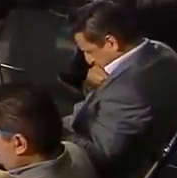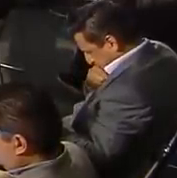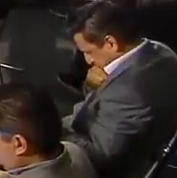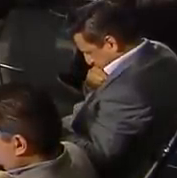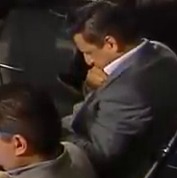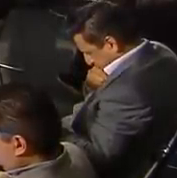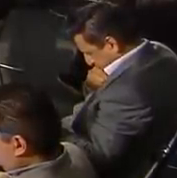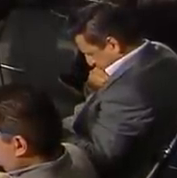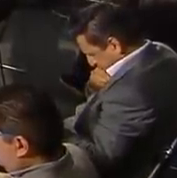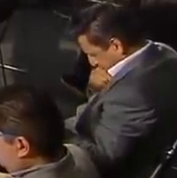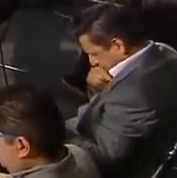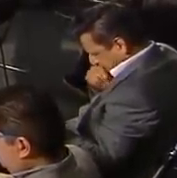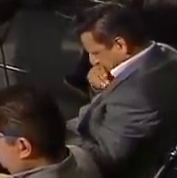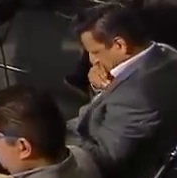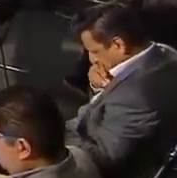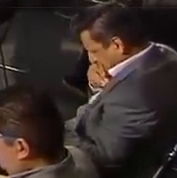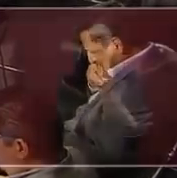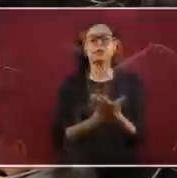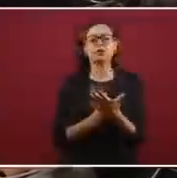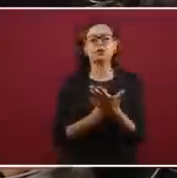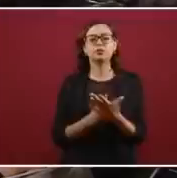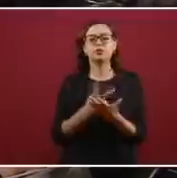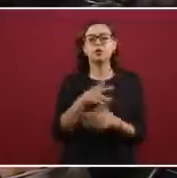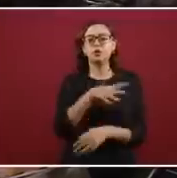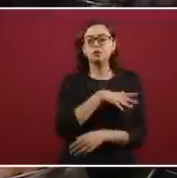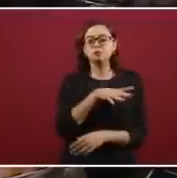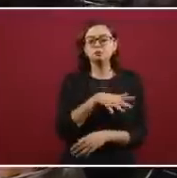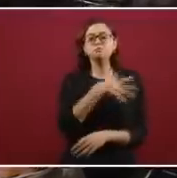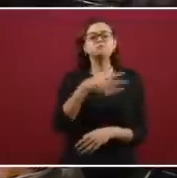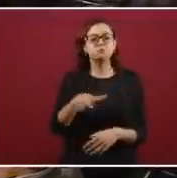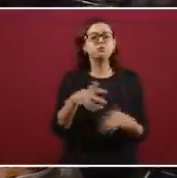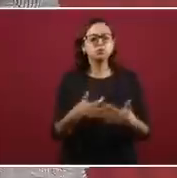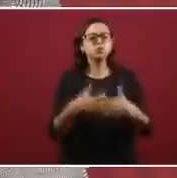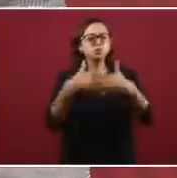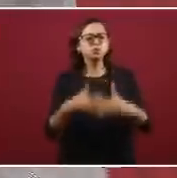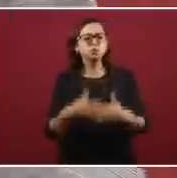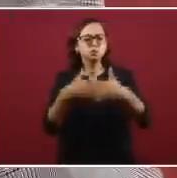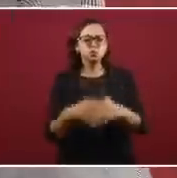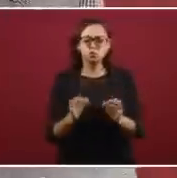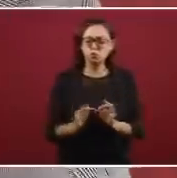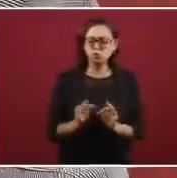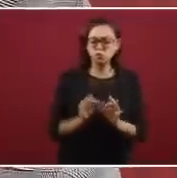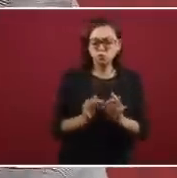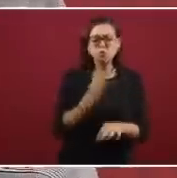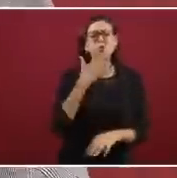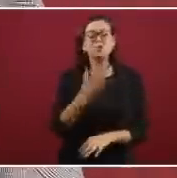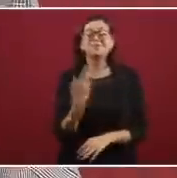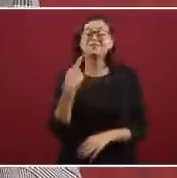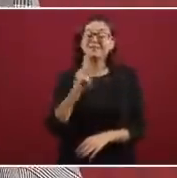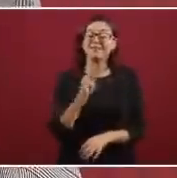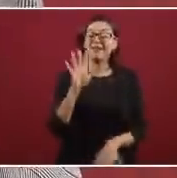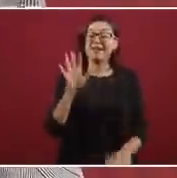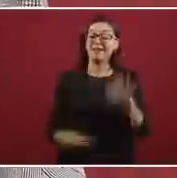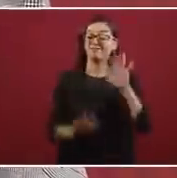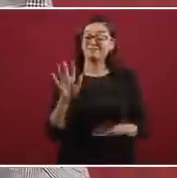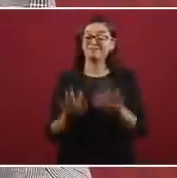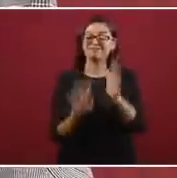enfatizar en general, pero hemos detectado mal uso del programa. Mal uso, por ejemplo, que una